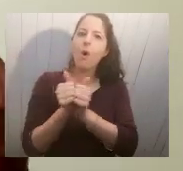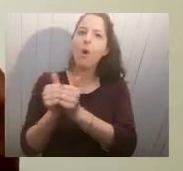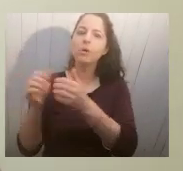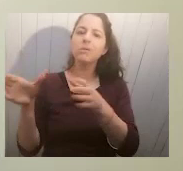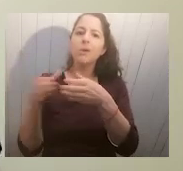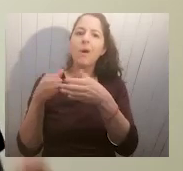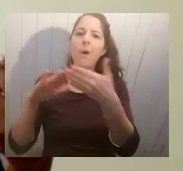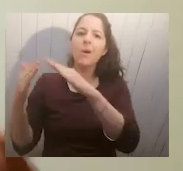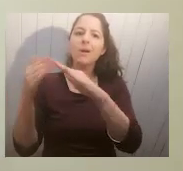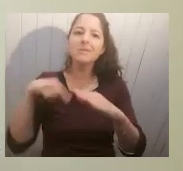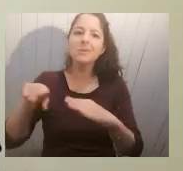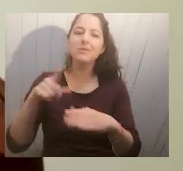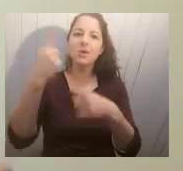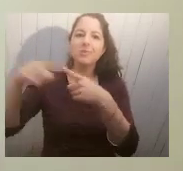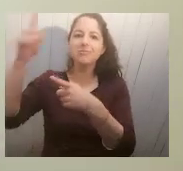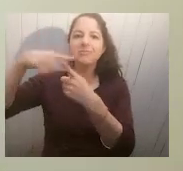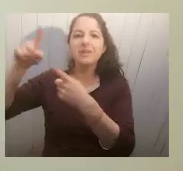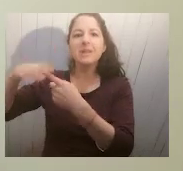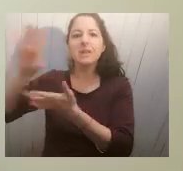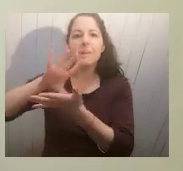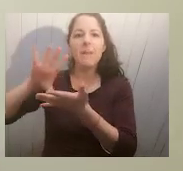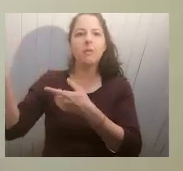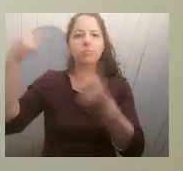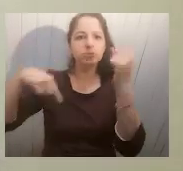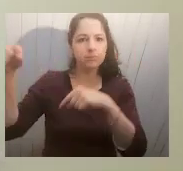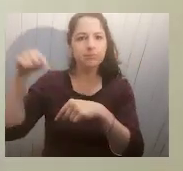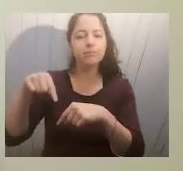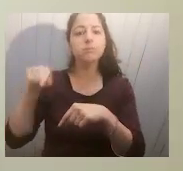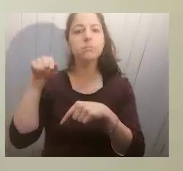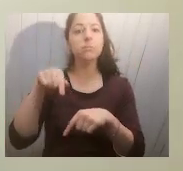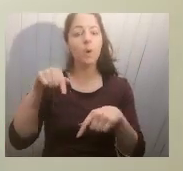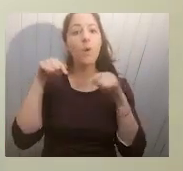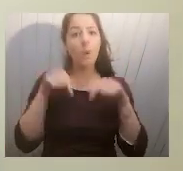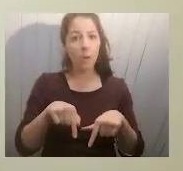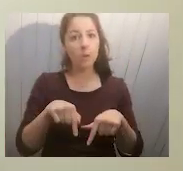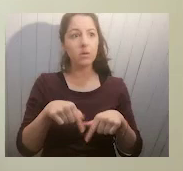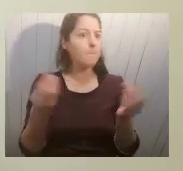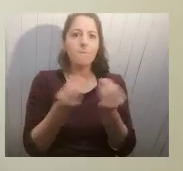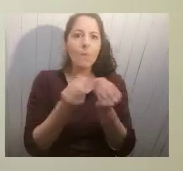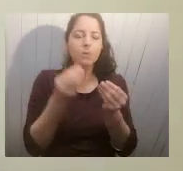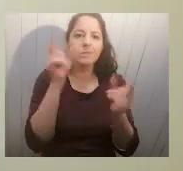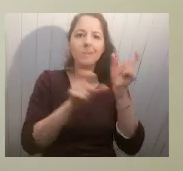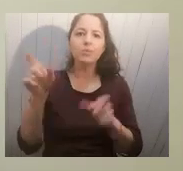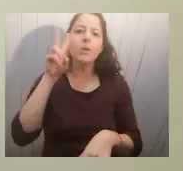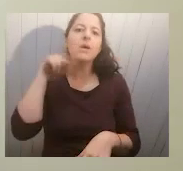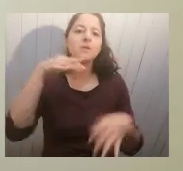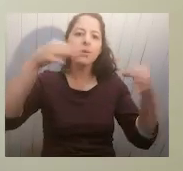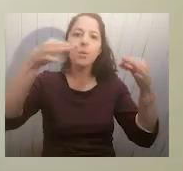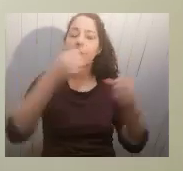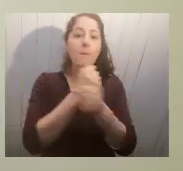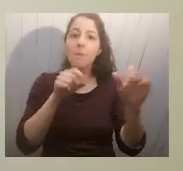la regularización migratoria ahora. Son muchas las personas que sin documentos no pueden acceder a políticas